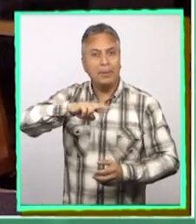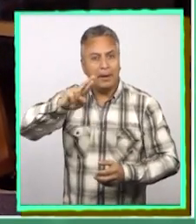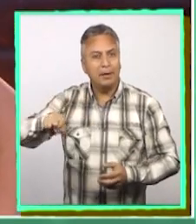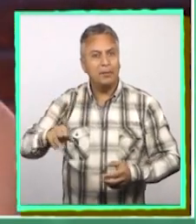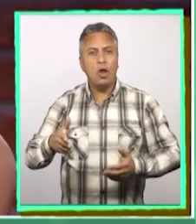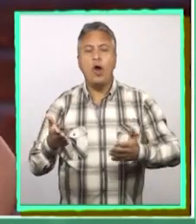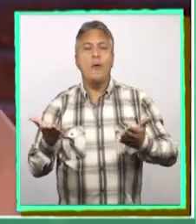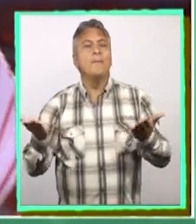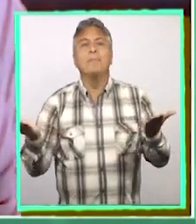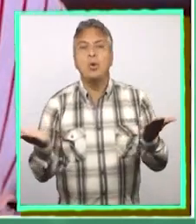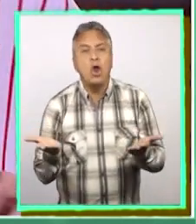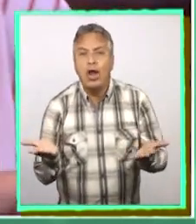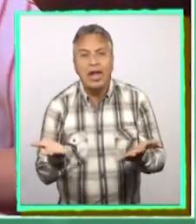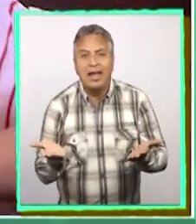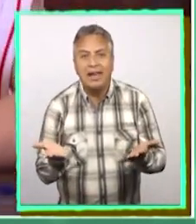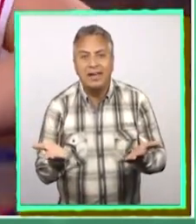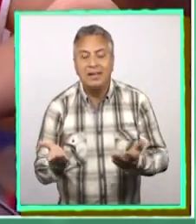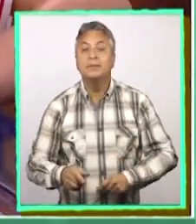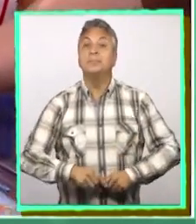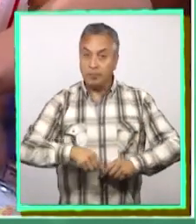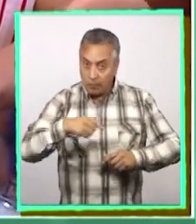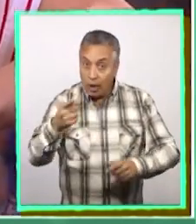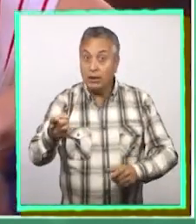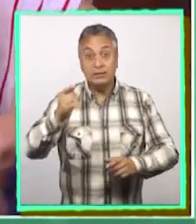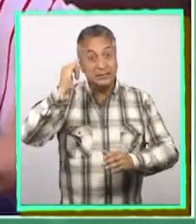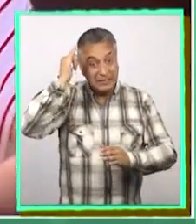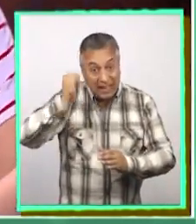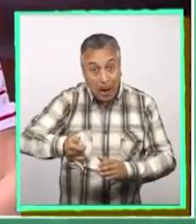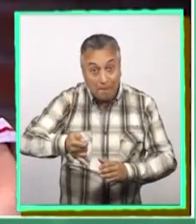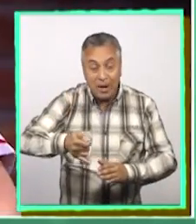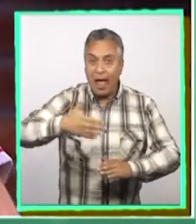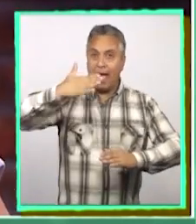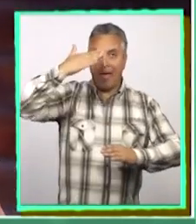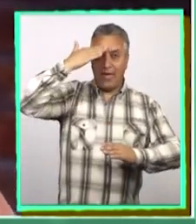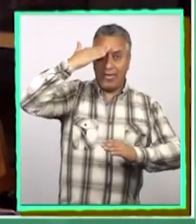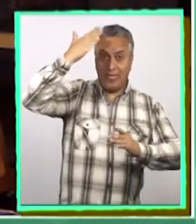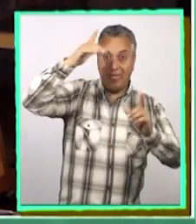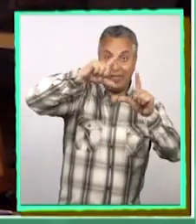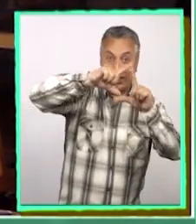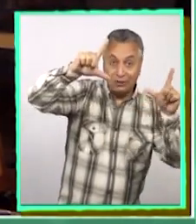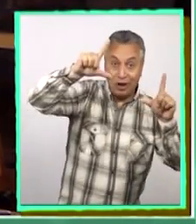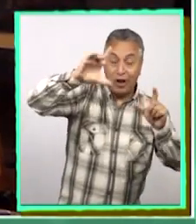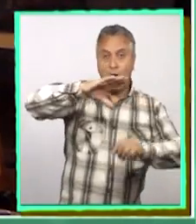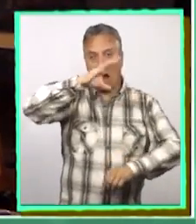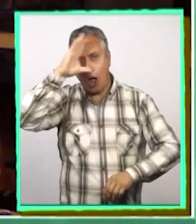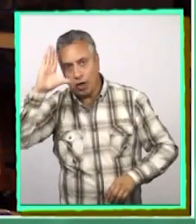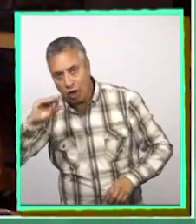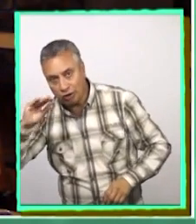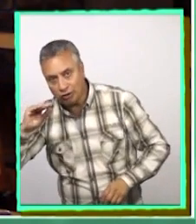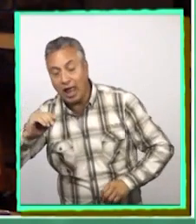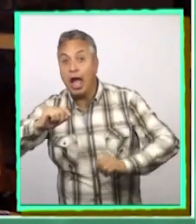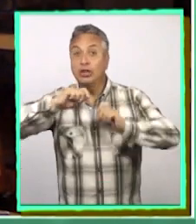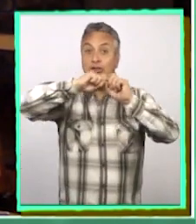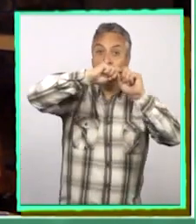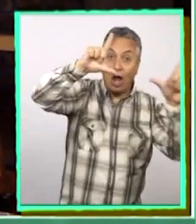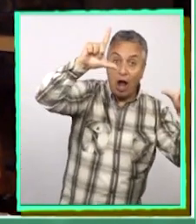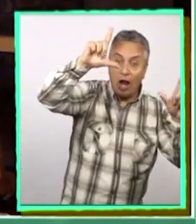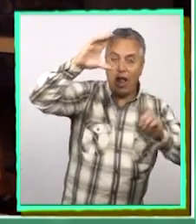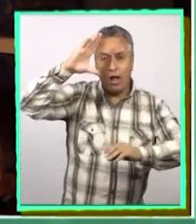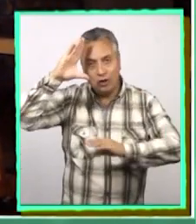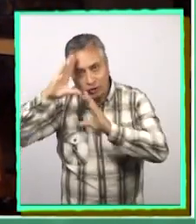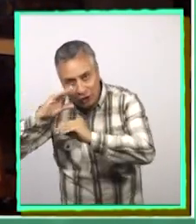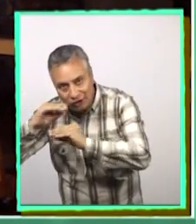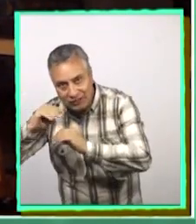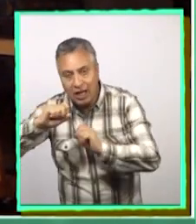será? Porque siempre vamos a estar de día, luego de noche. Luego de día, luego de noche. Esto